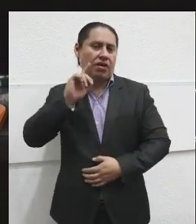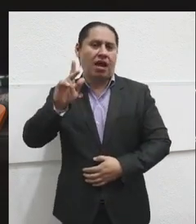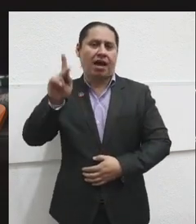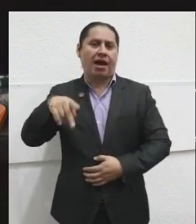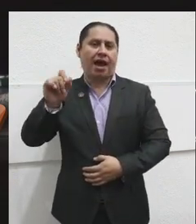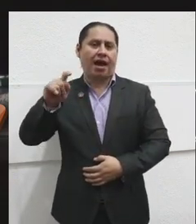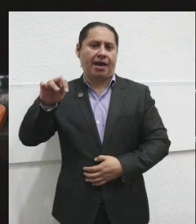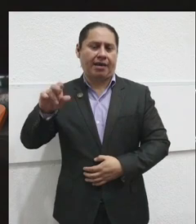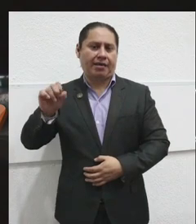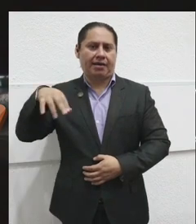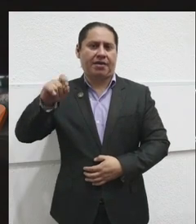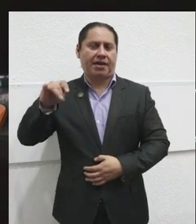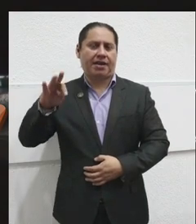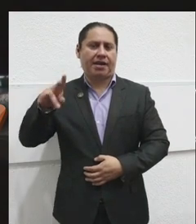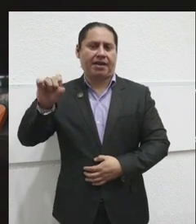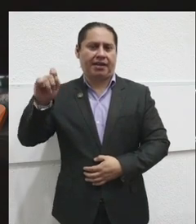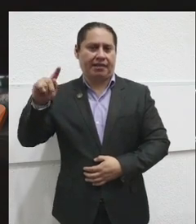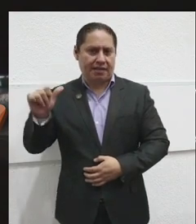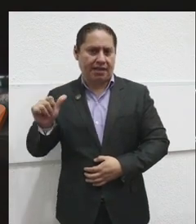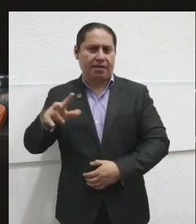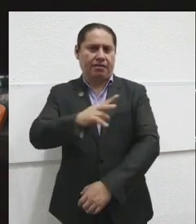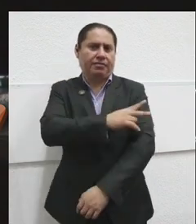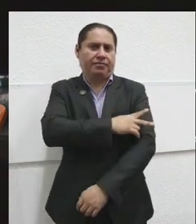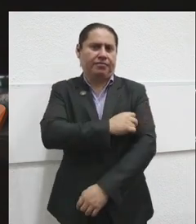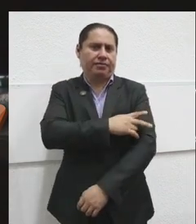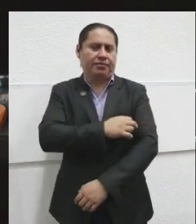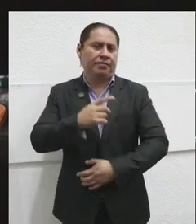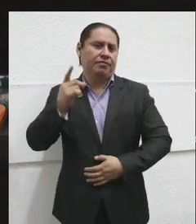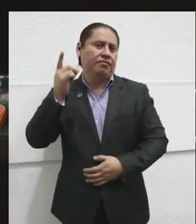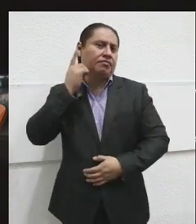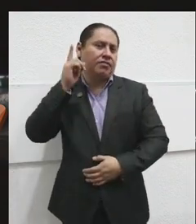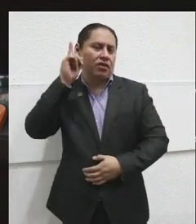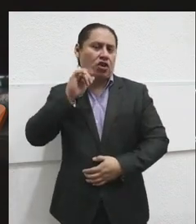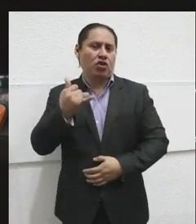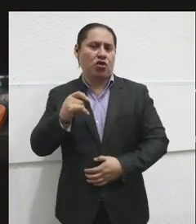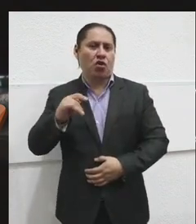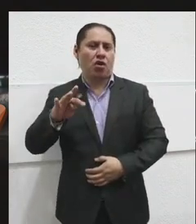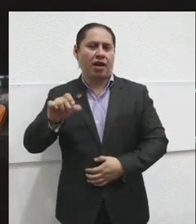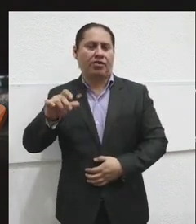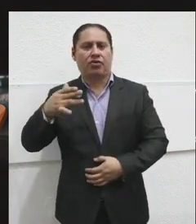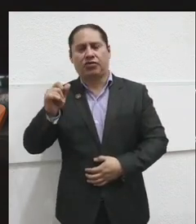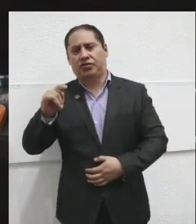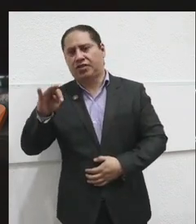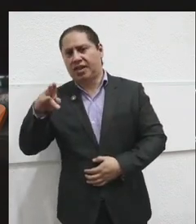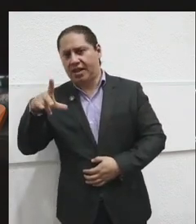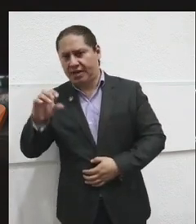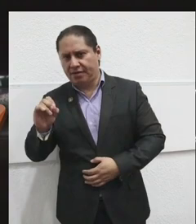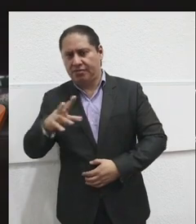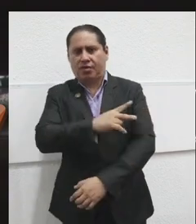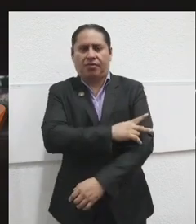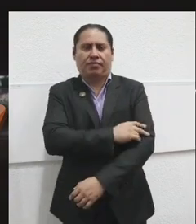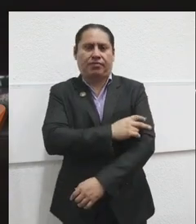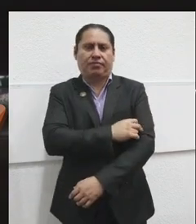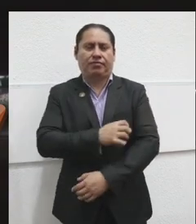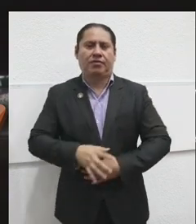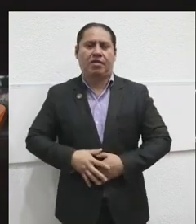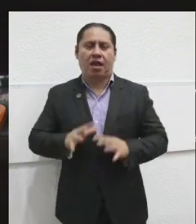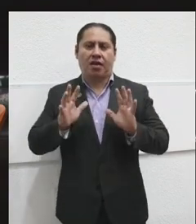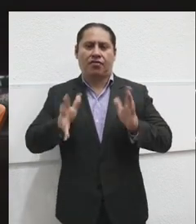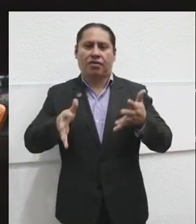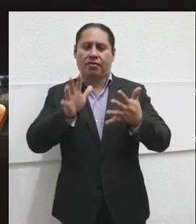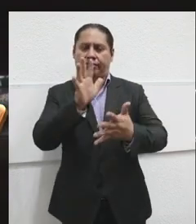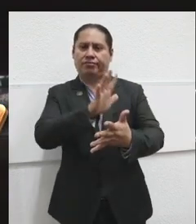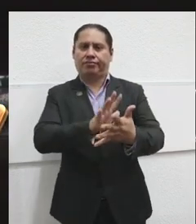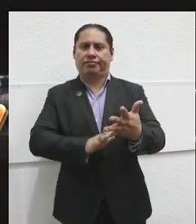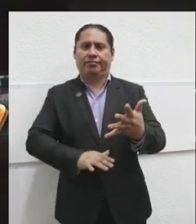Karina Margarita del Río Centeno, vocal. Diputada Yolanda del Rosario Correa González, vocal. Está leído